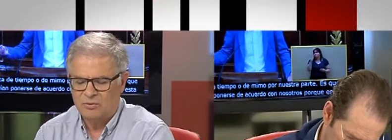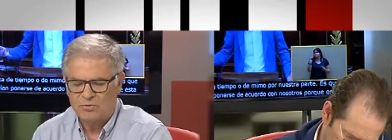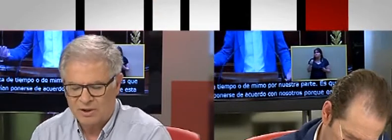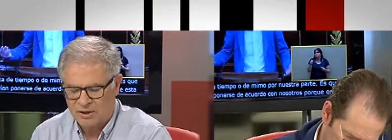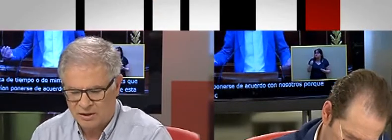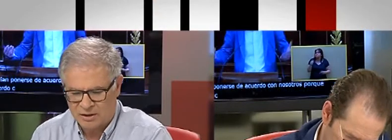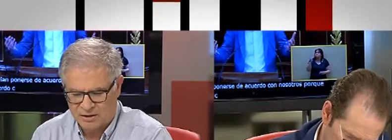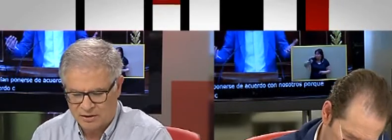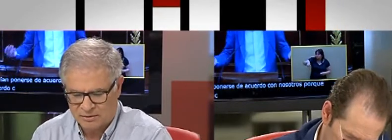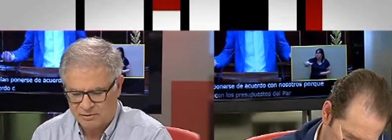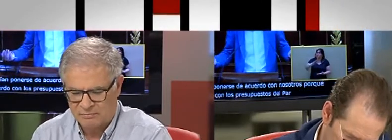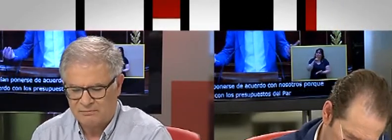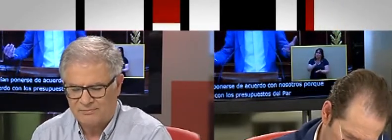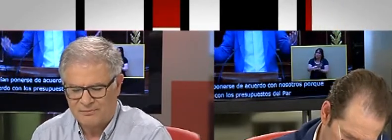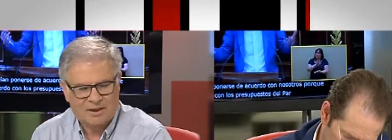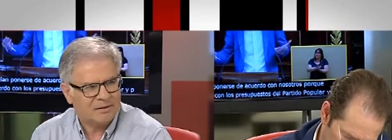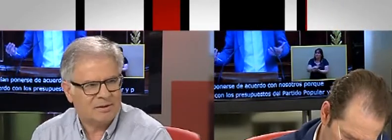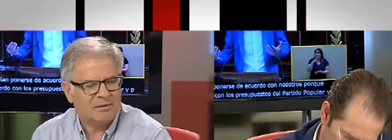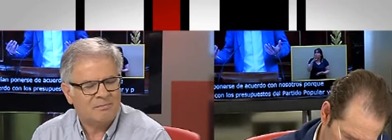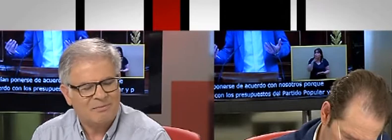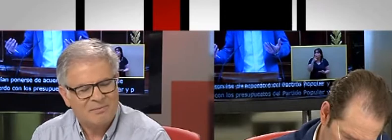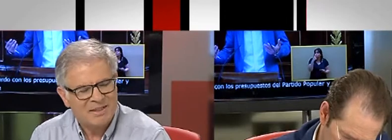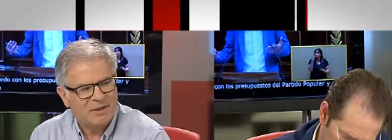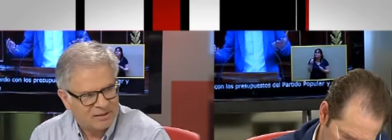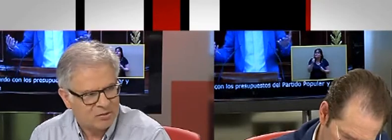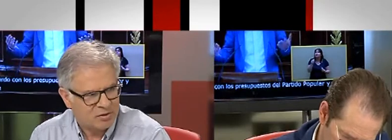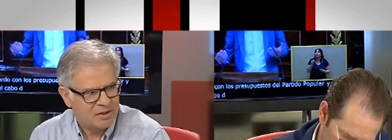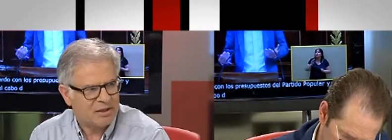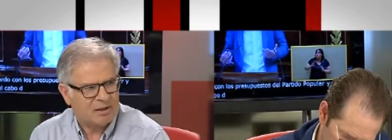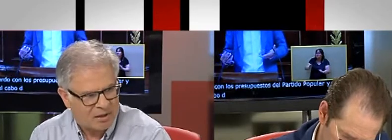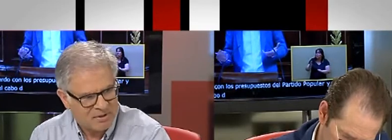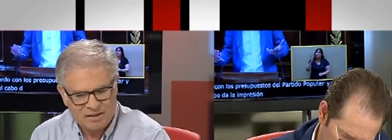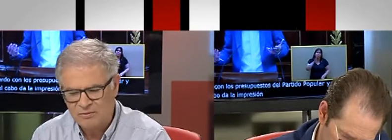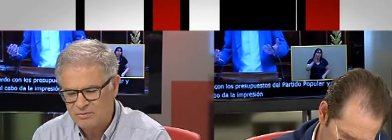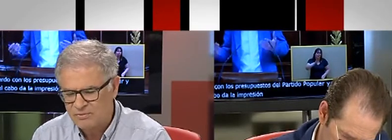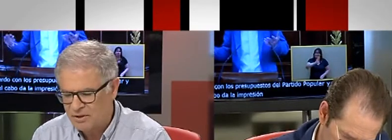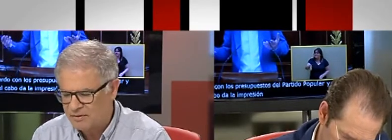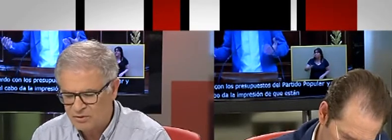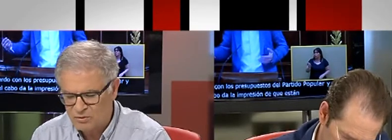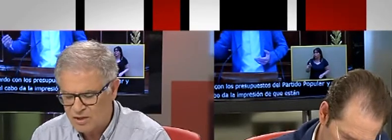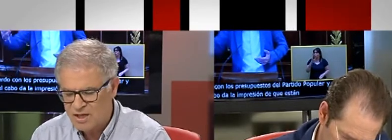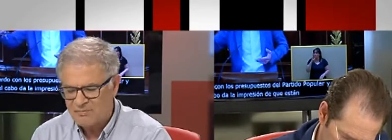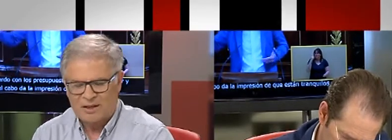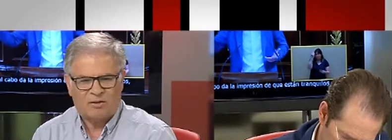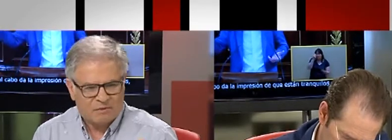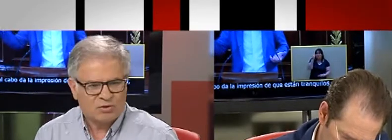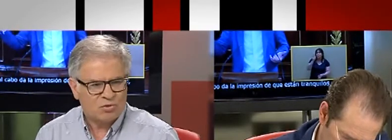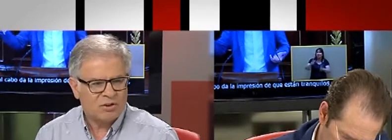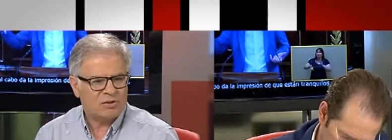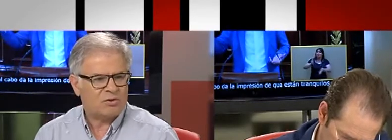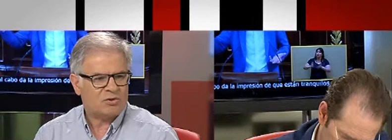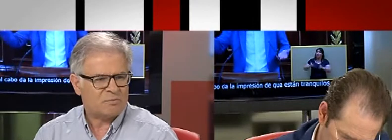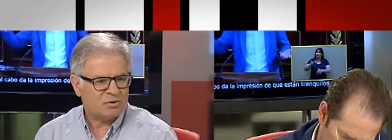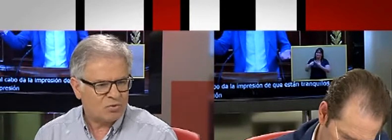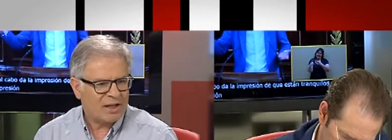referéndum atado más que pactado que sería había un referéndum con efectos jurídicos